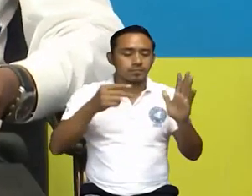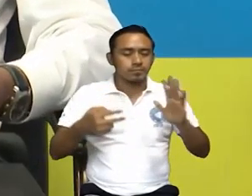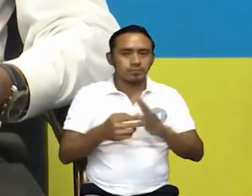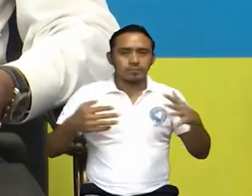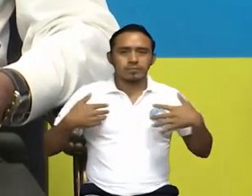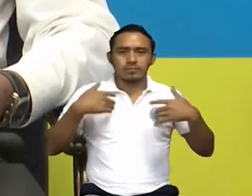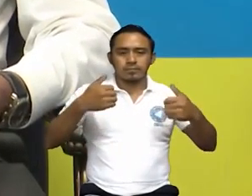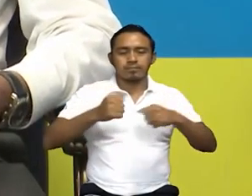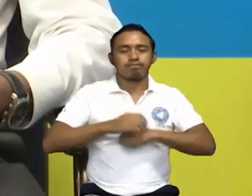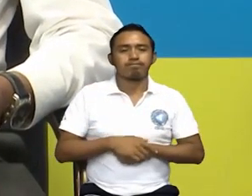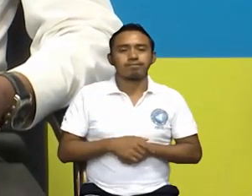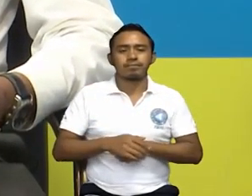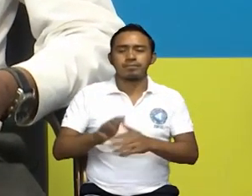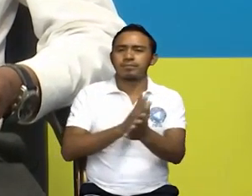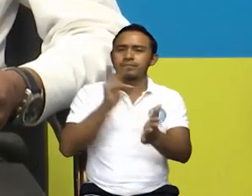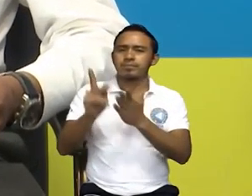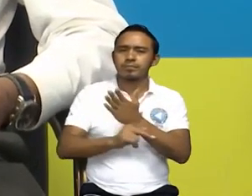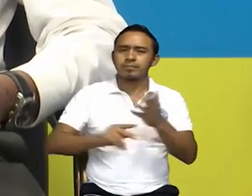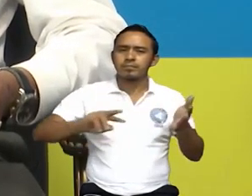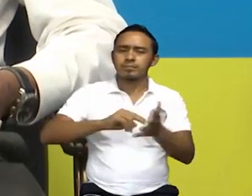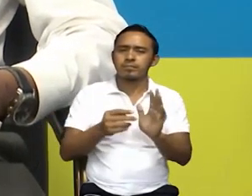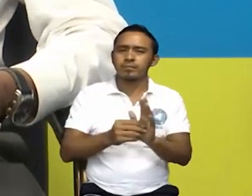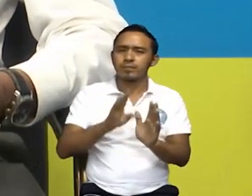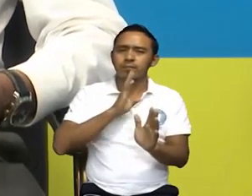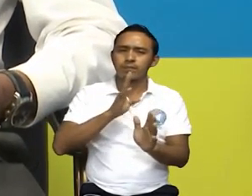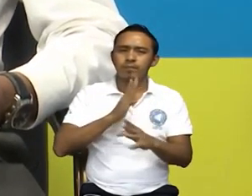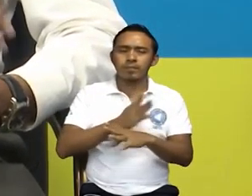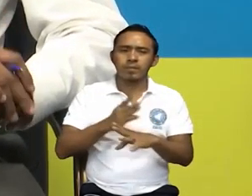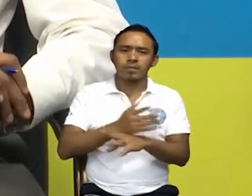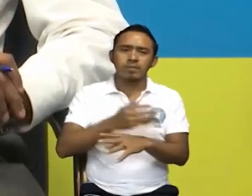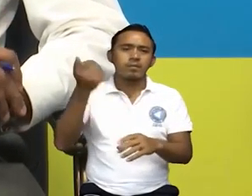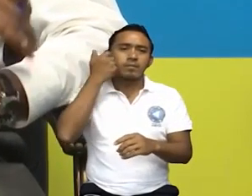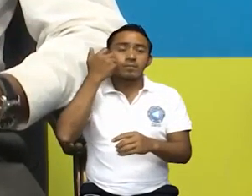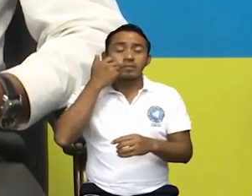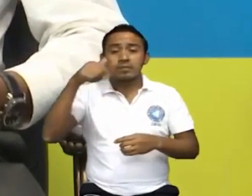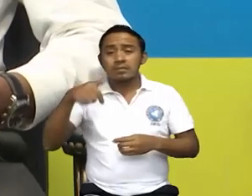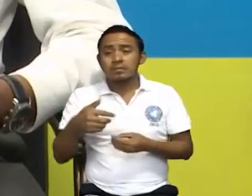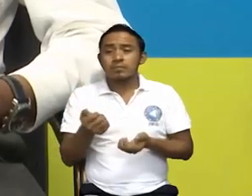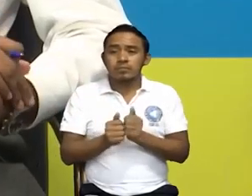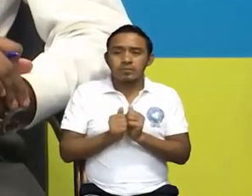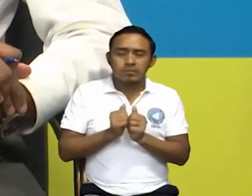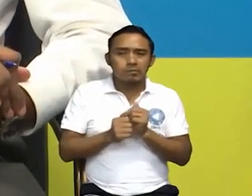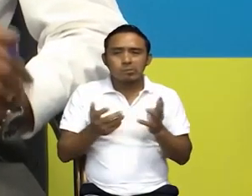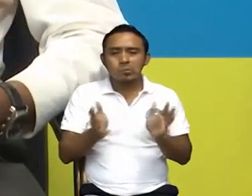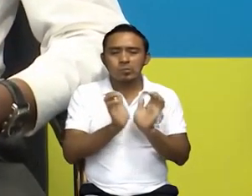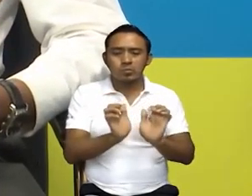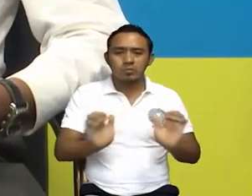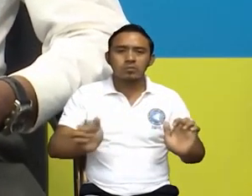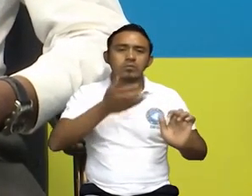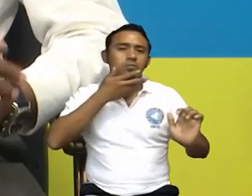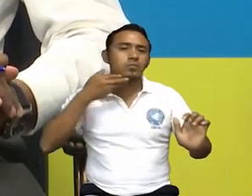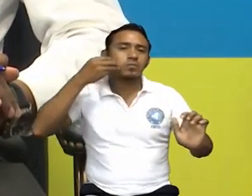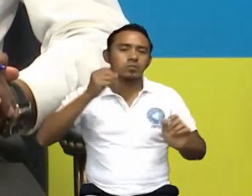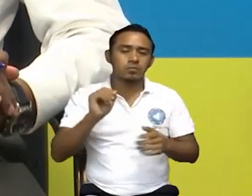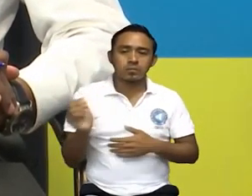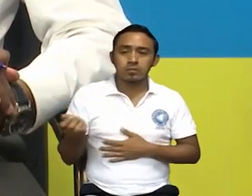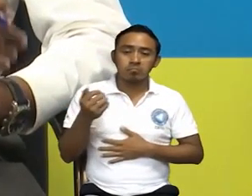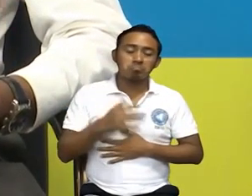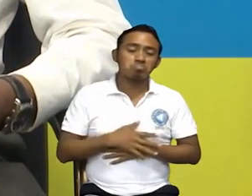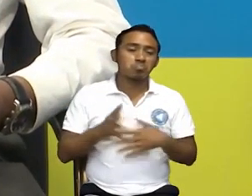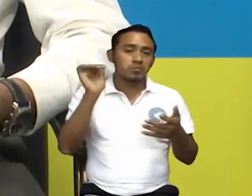Un programa donde hablamos sobre los diferentes padecimientos que nos pueden estar afectando, ya sea a los niños, a los jóvenes, a los